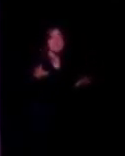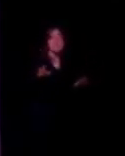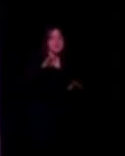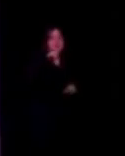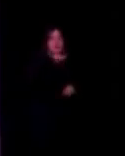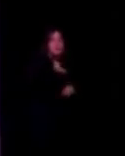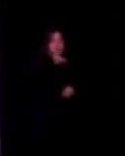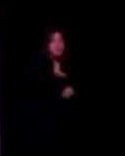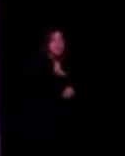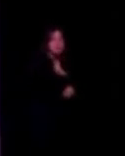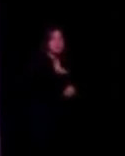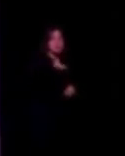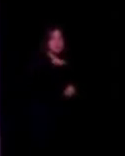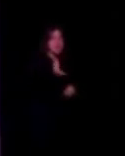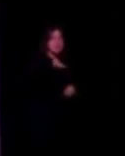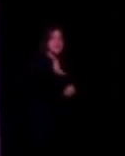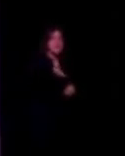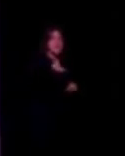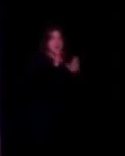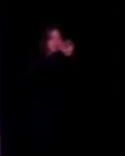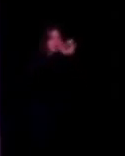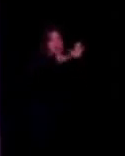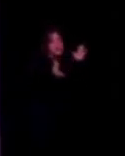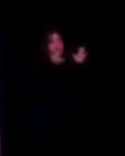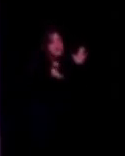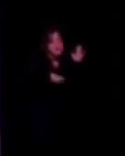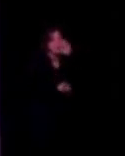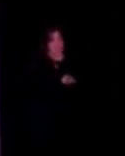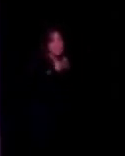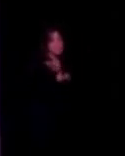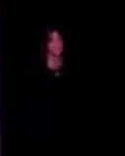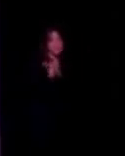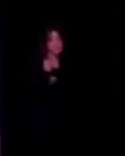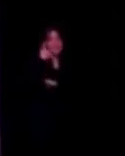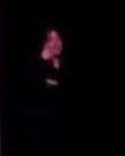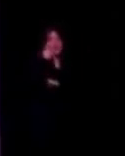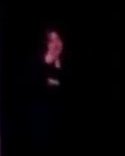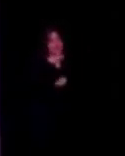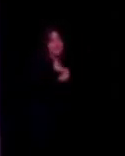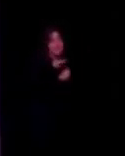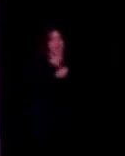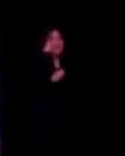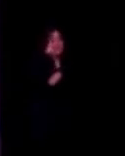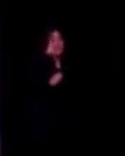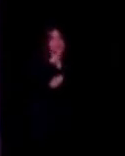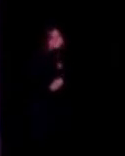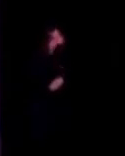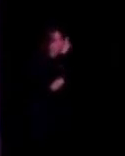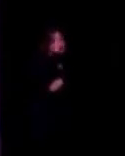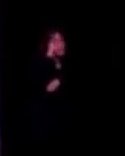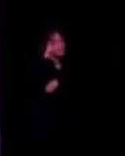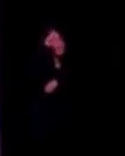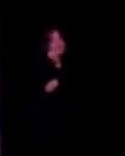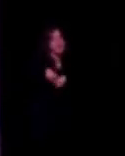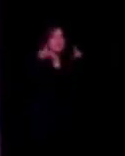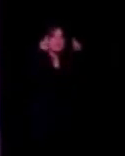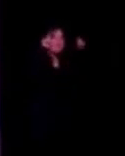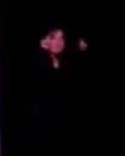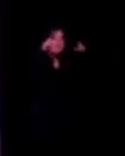códigos de ética orientados desde esos modelos de ética, que abrazan los derechos y que generan un fortalecimiento de la